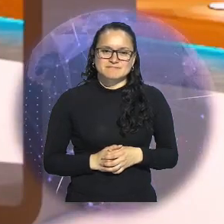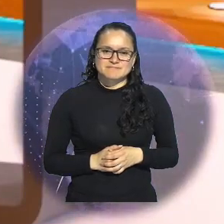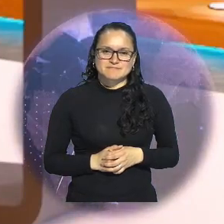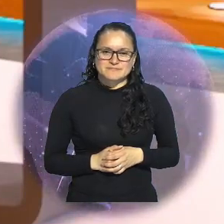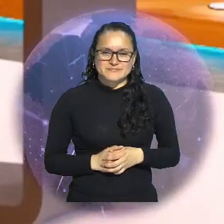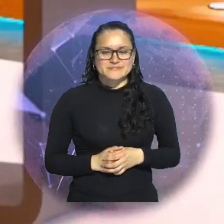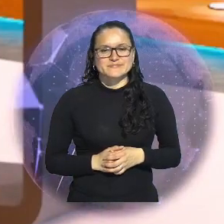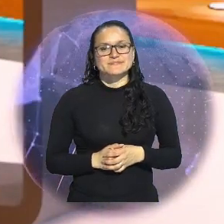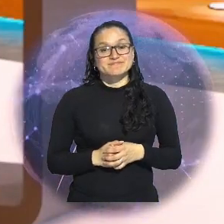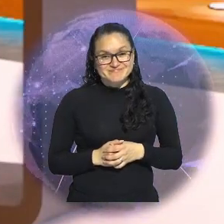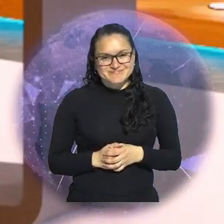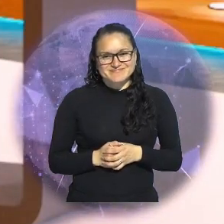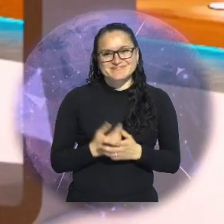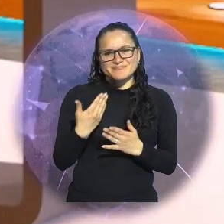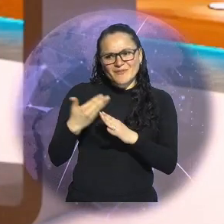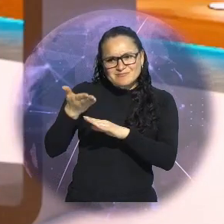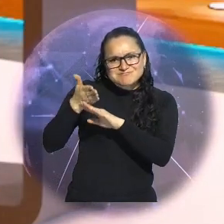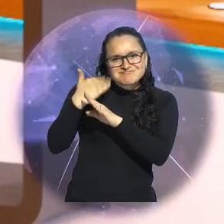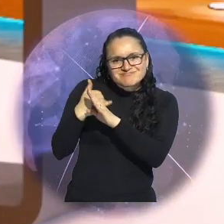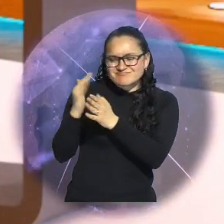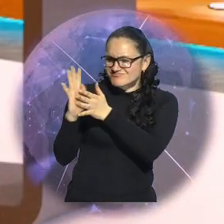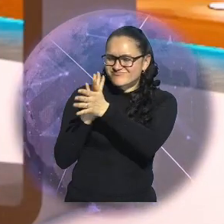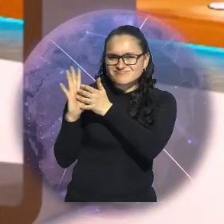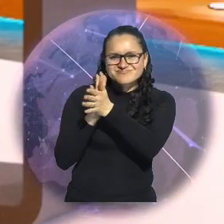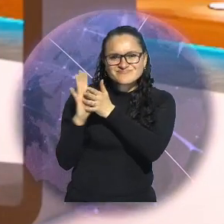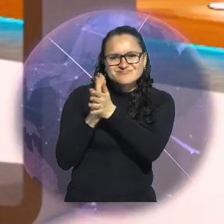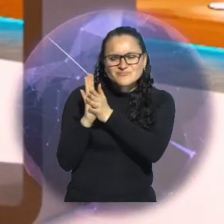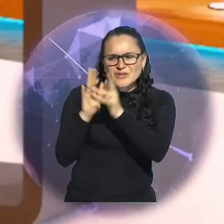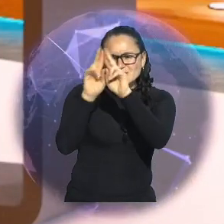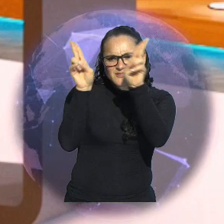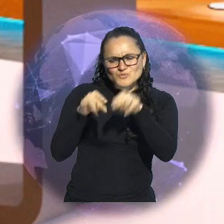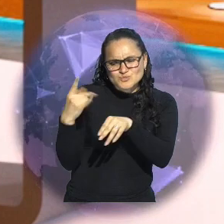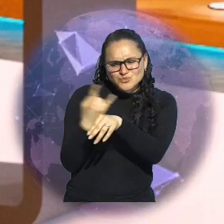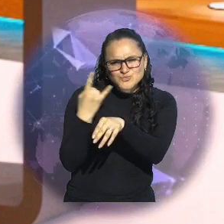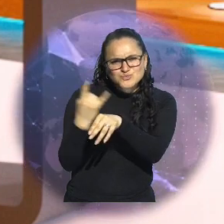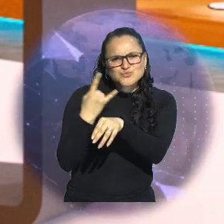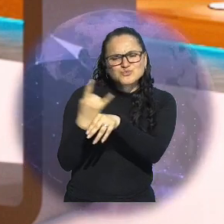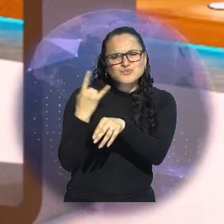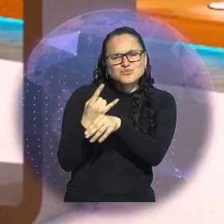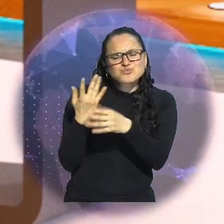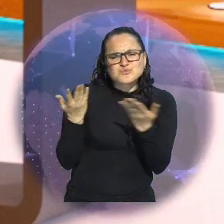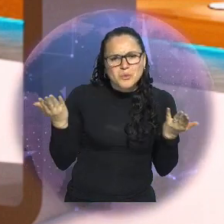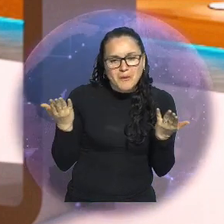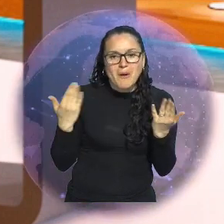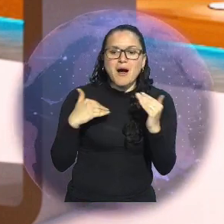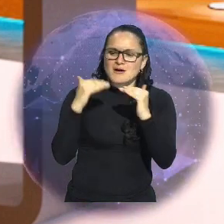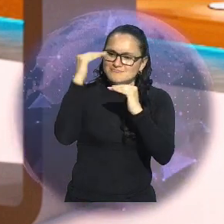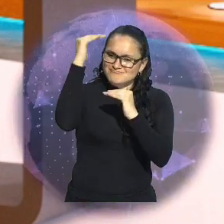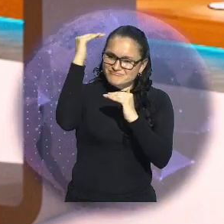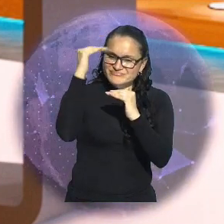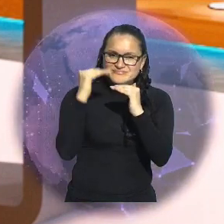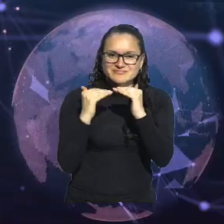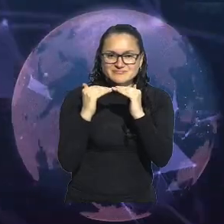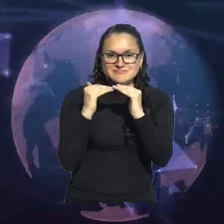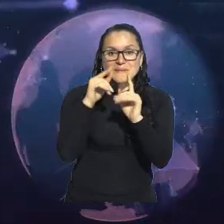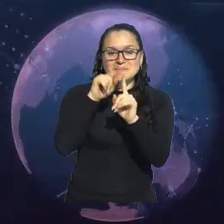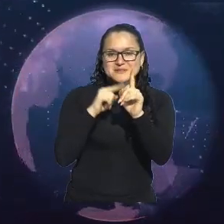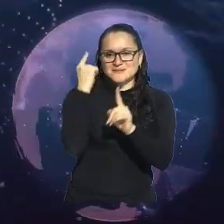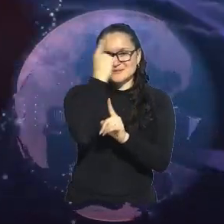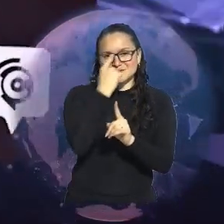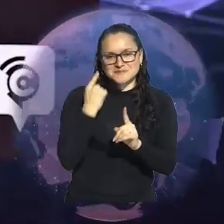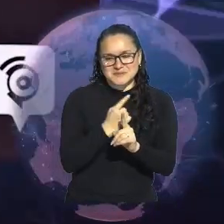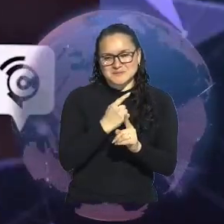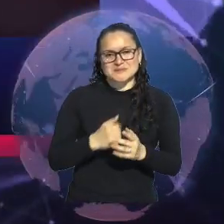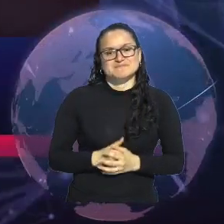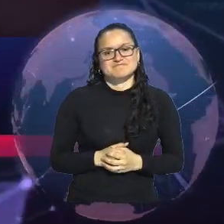de acuerdo con el último reporte de tráfico de internet el uso de este servicio se redujo durante el mes de septiembre la